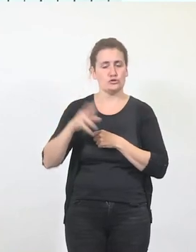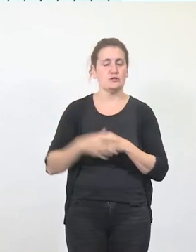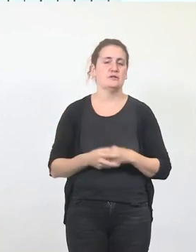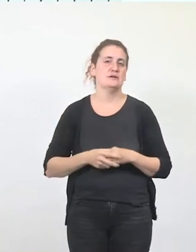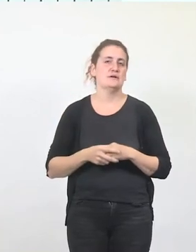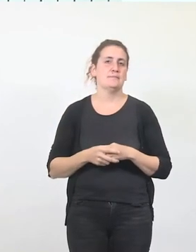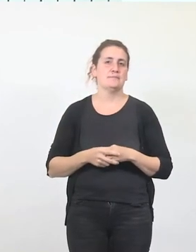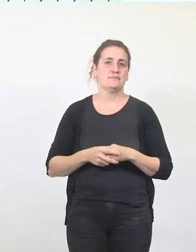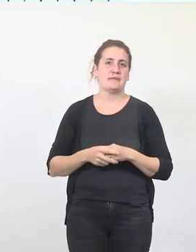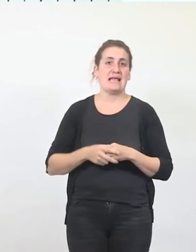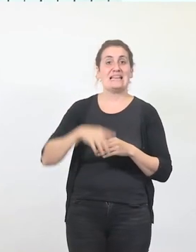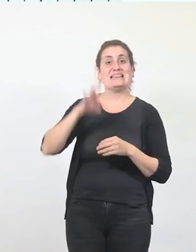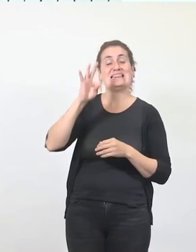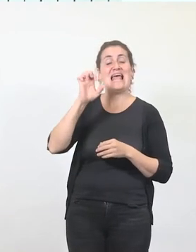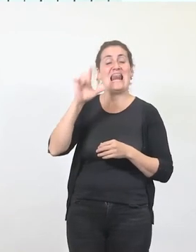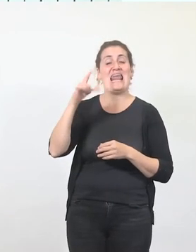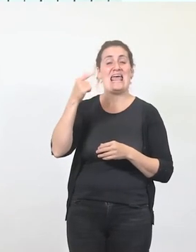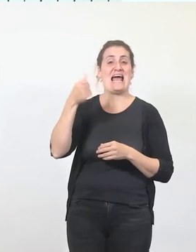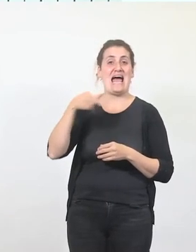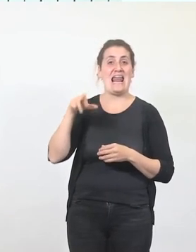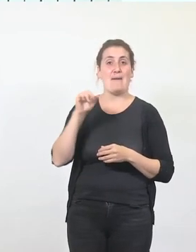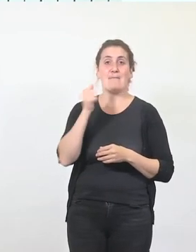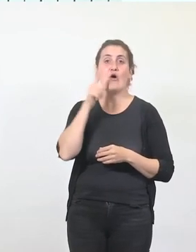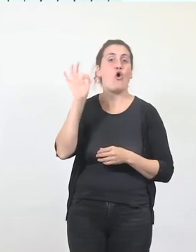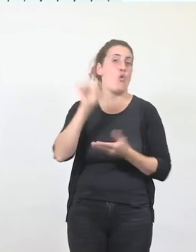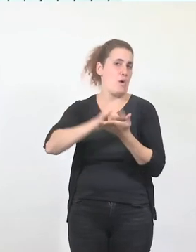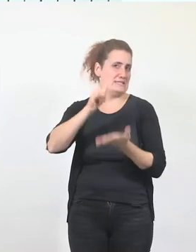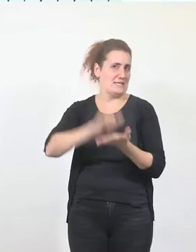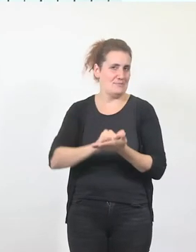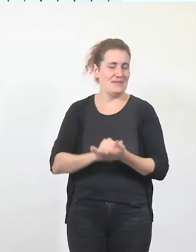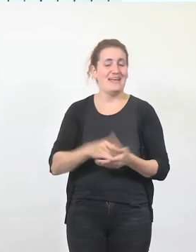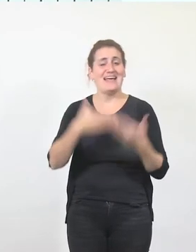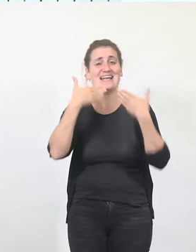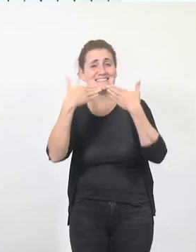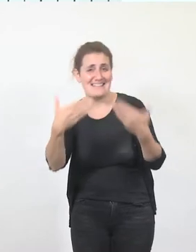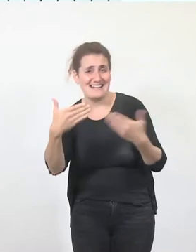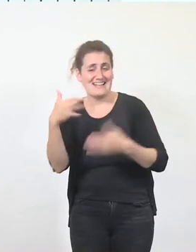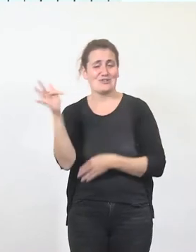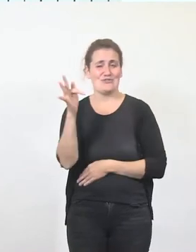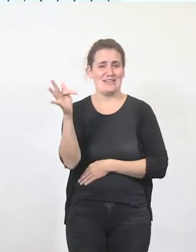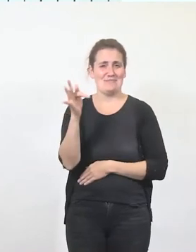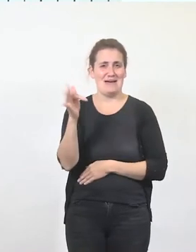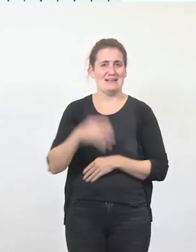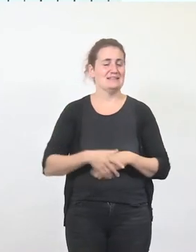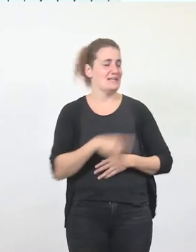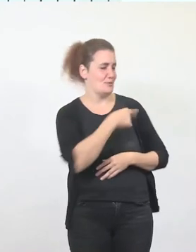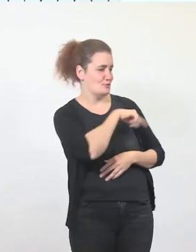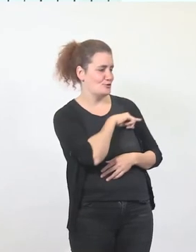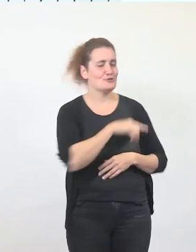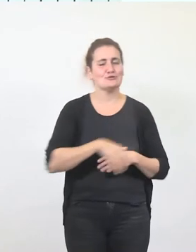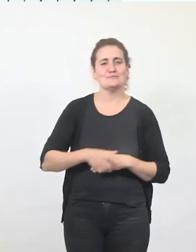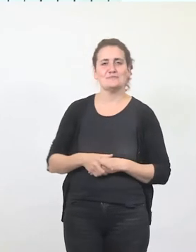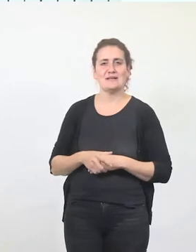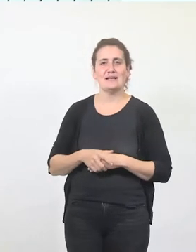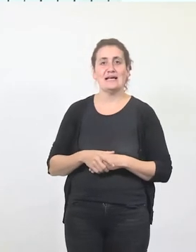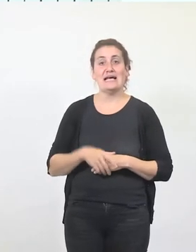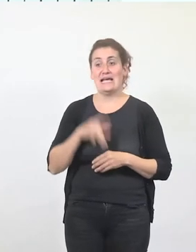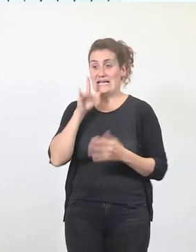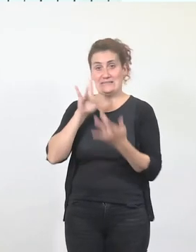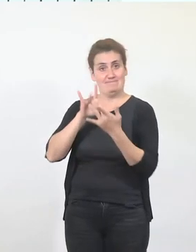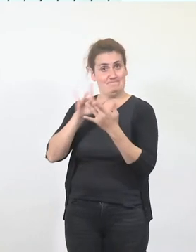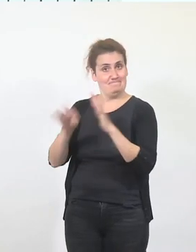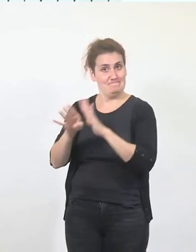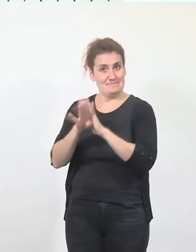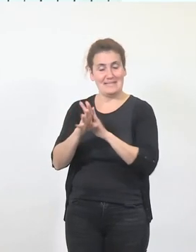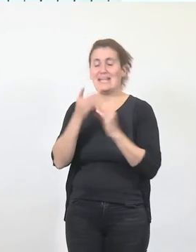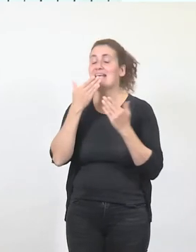600-77-1512, a través de Telegram o WhatsApp. Es que ricasco, Fatma. Muchas gracias. Continuaremos en